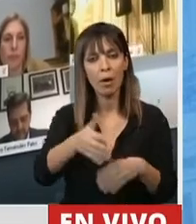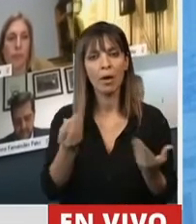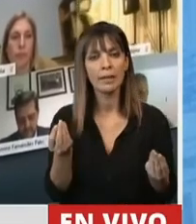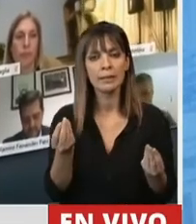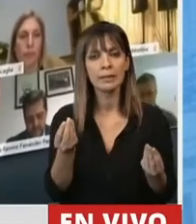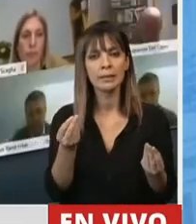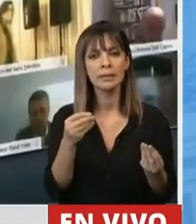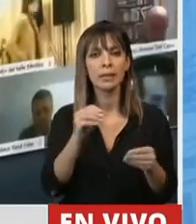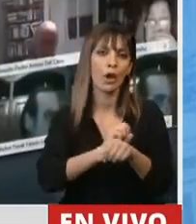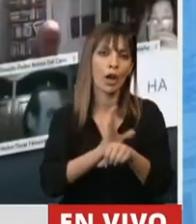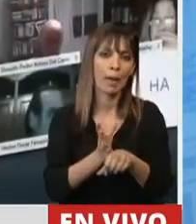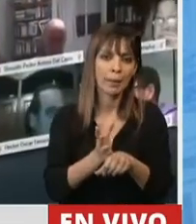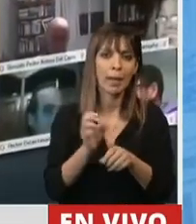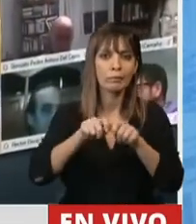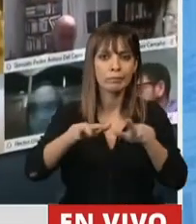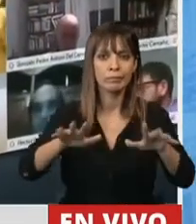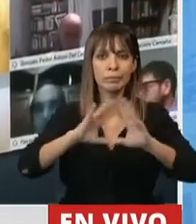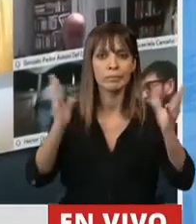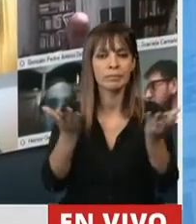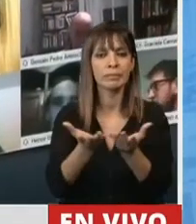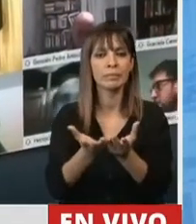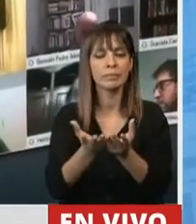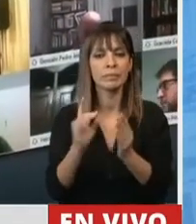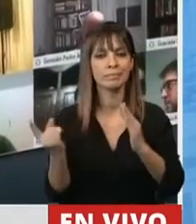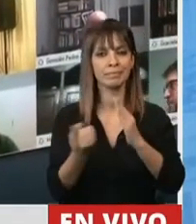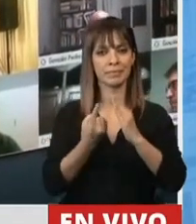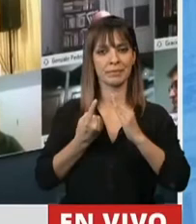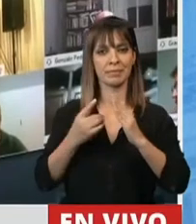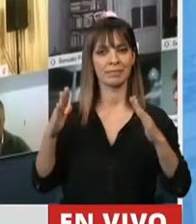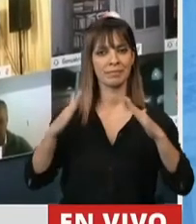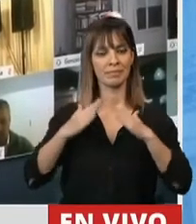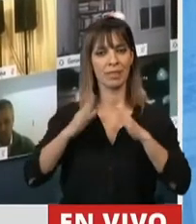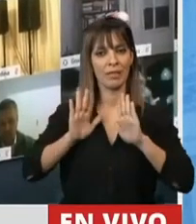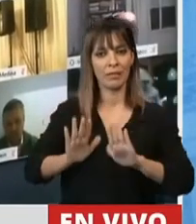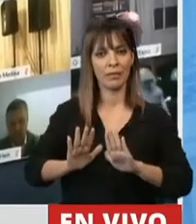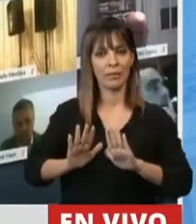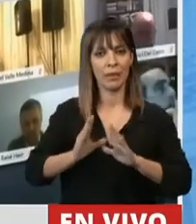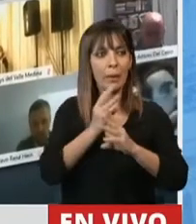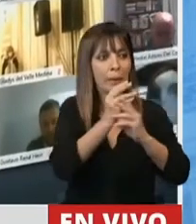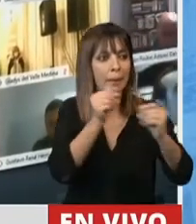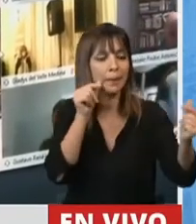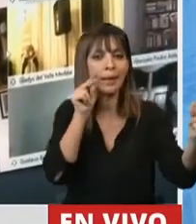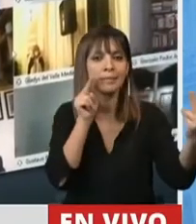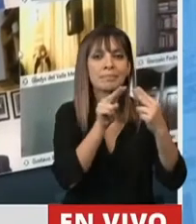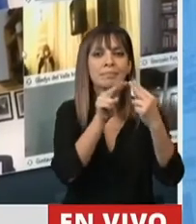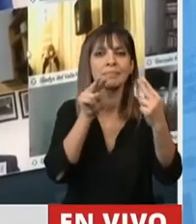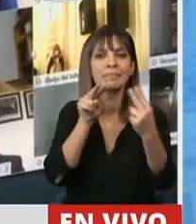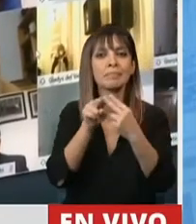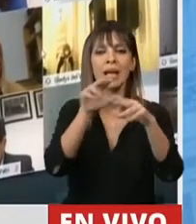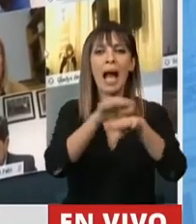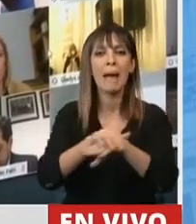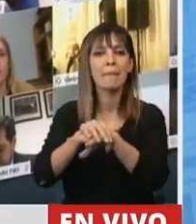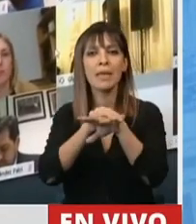de pandemia hemos llegado al distanciamiento, a dejar de ver a nuestros amigos, a nuestras